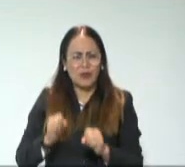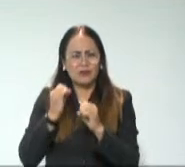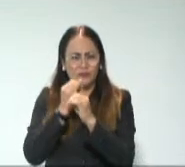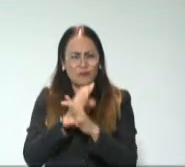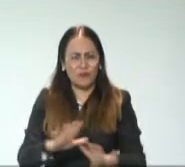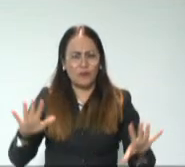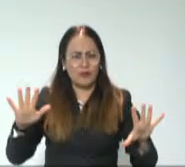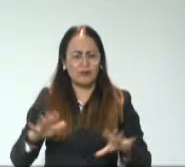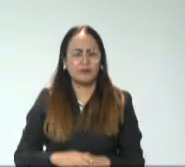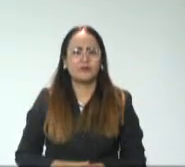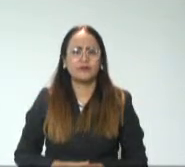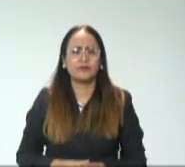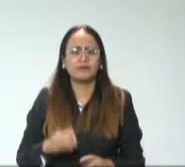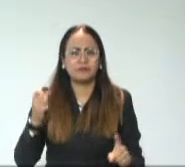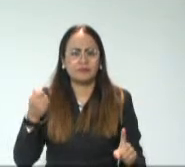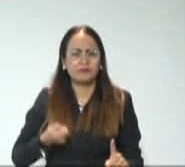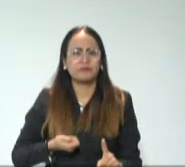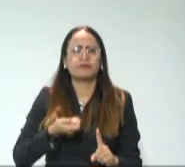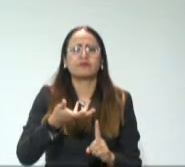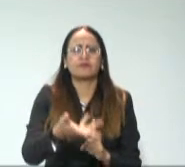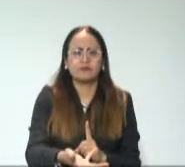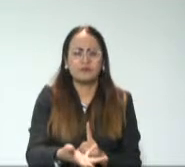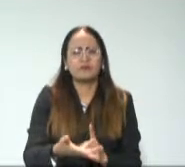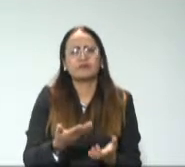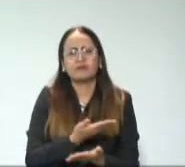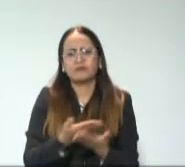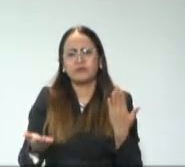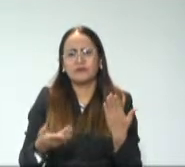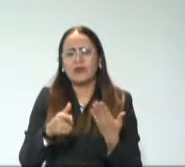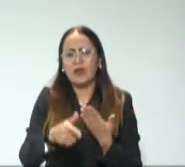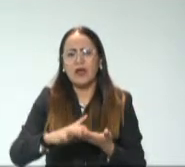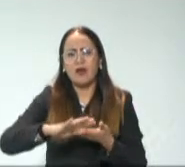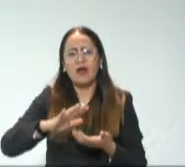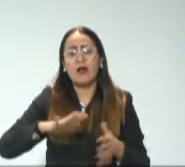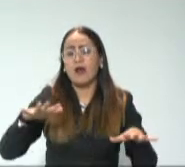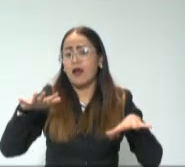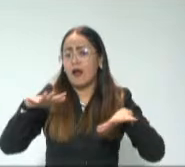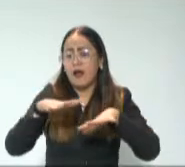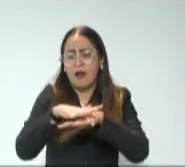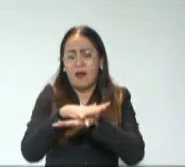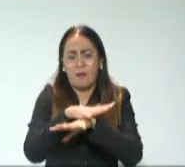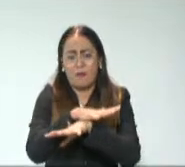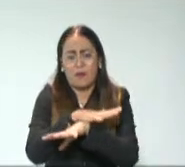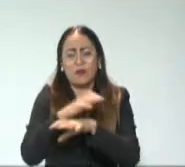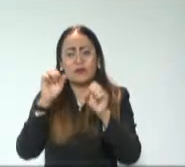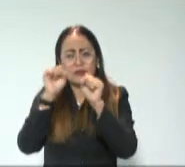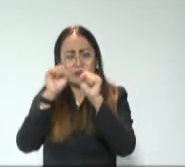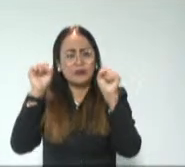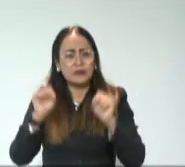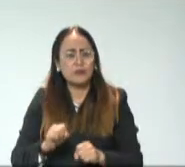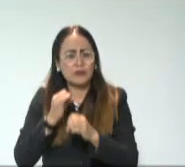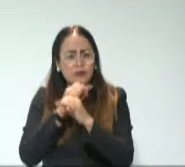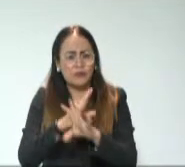y que se ha denominado actualmente justamente como una evolución de los sistemas de información para la salud salud a la